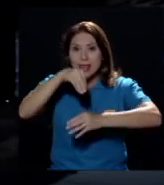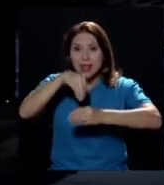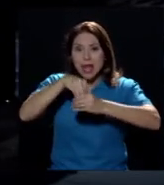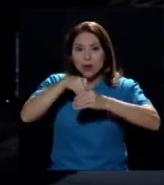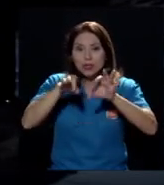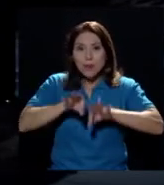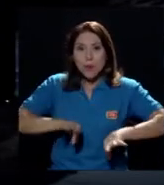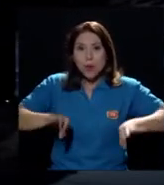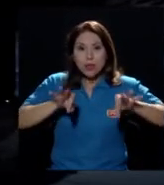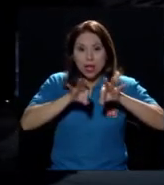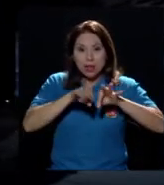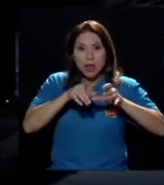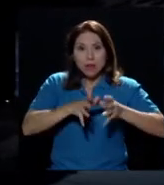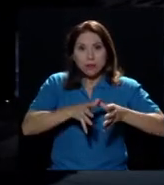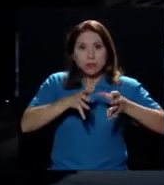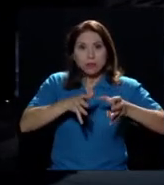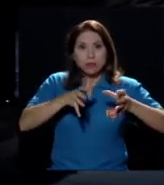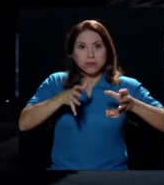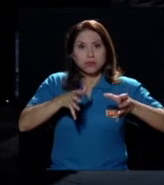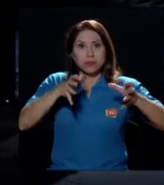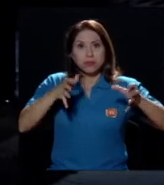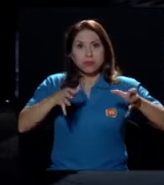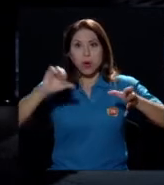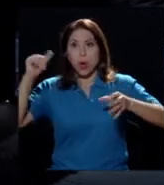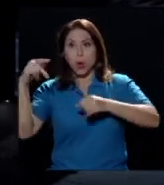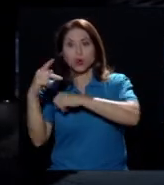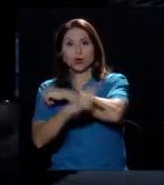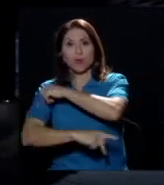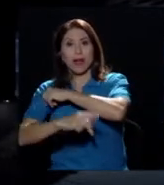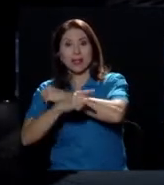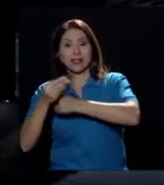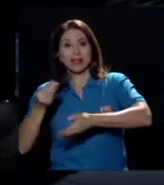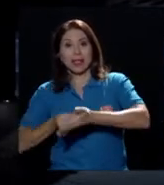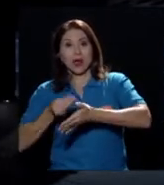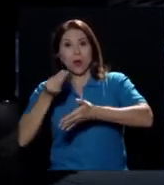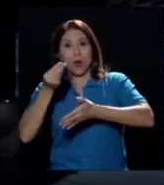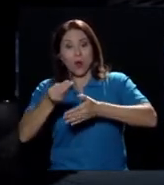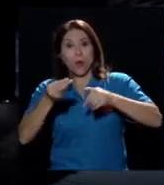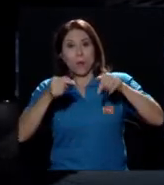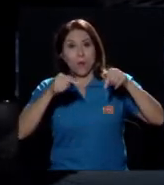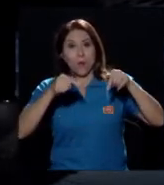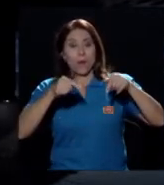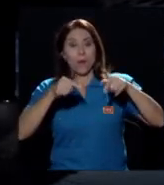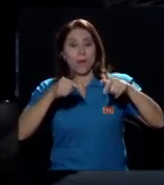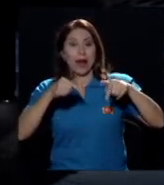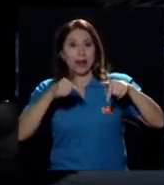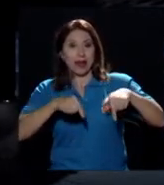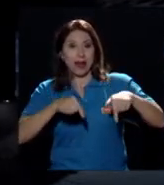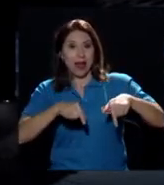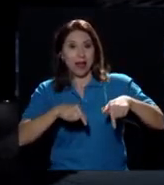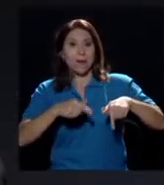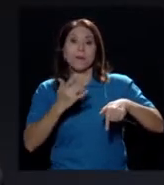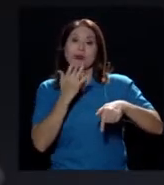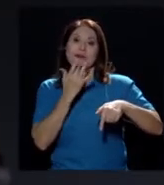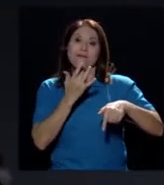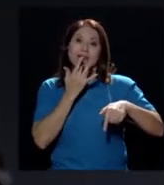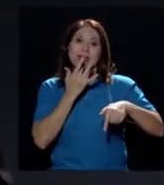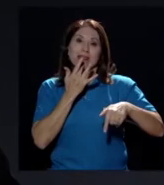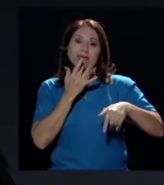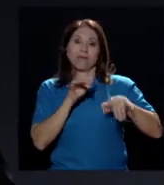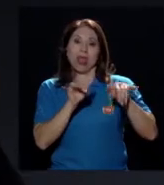interno, nuestros exportadores prefieren dejar sus productos en Costa Rica, lo cual tiene sentido